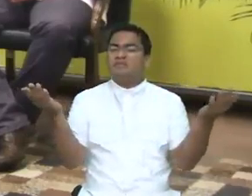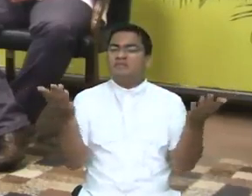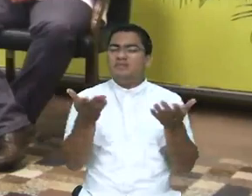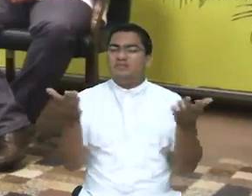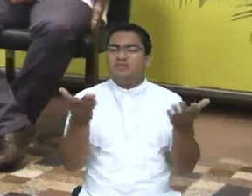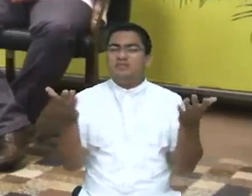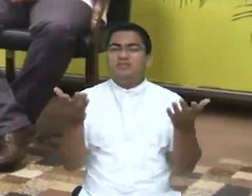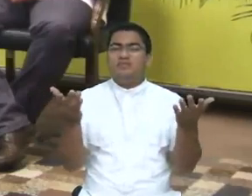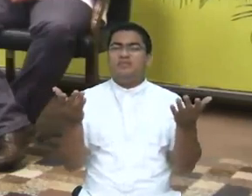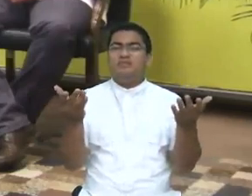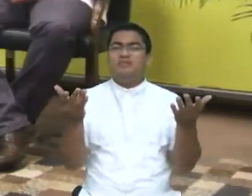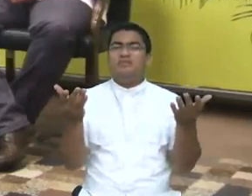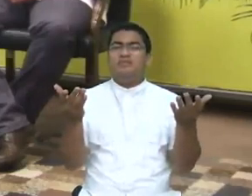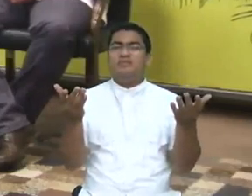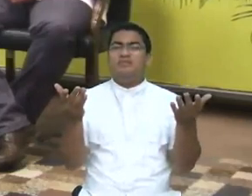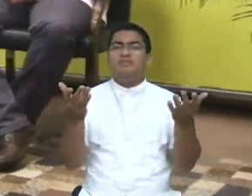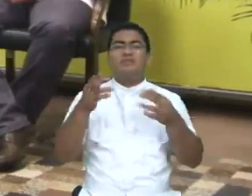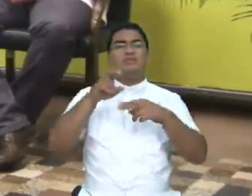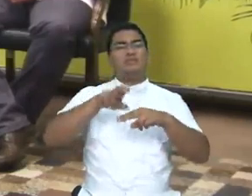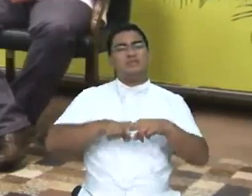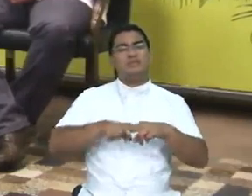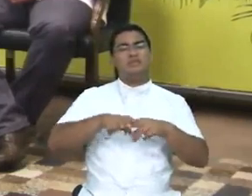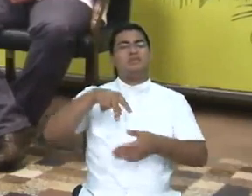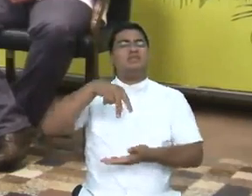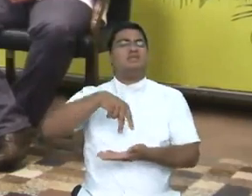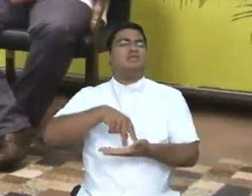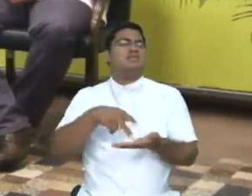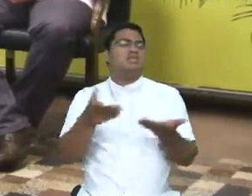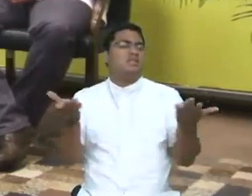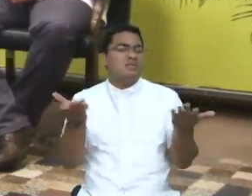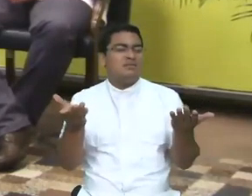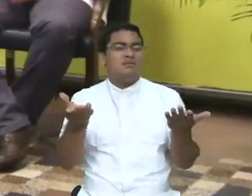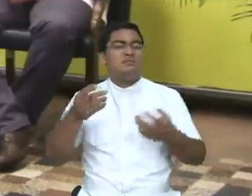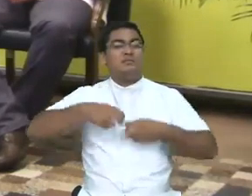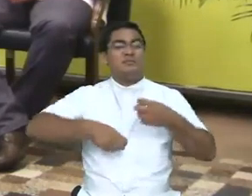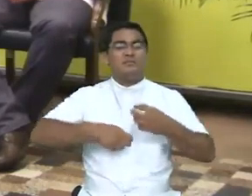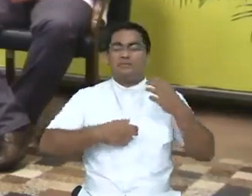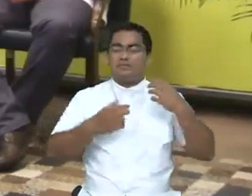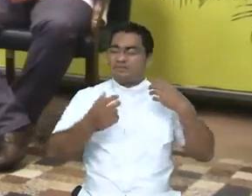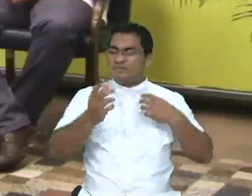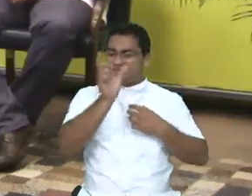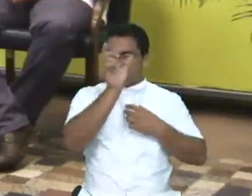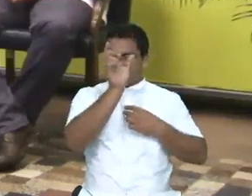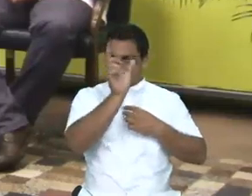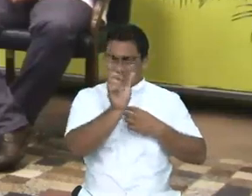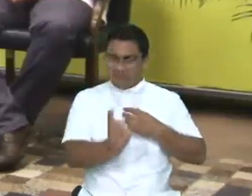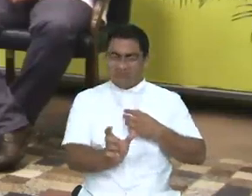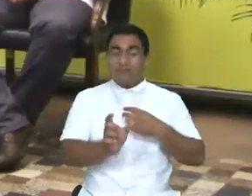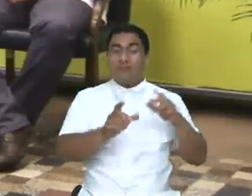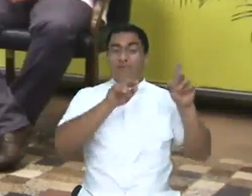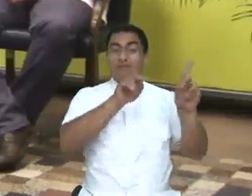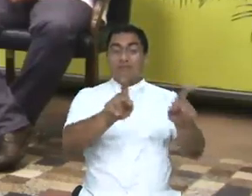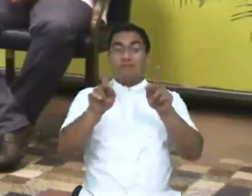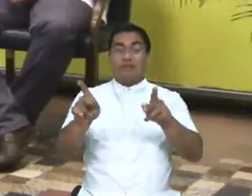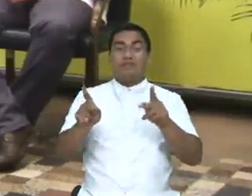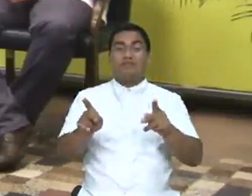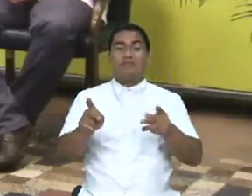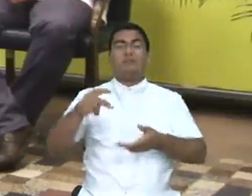mezclar o combinar el estar sentado o el estar de pie. Usted me dijo que las personas que pasan mucho tiempo de pie